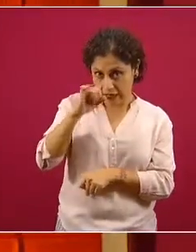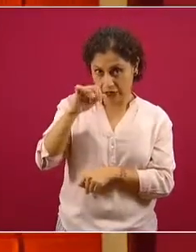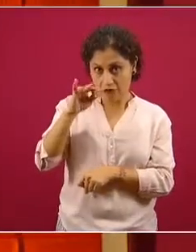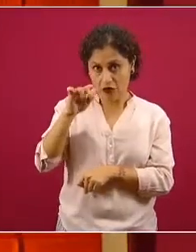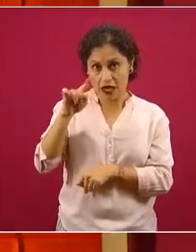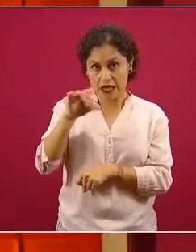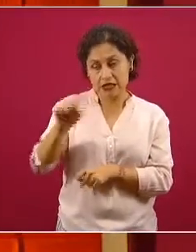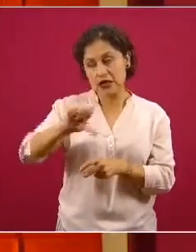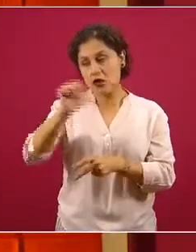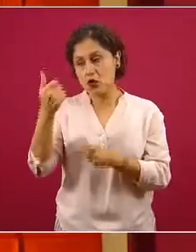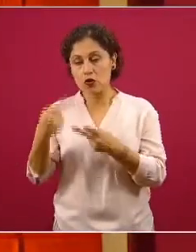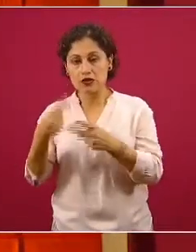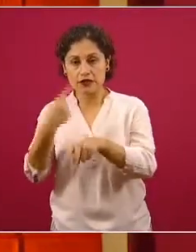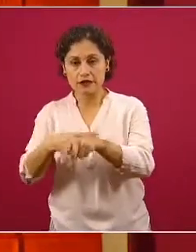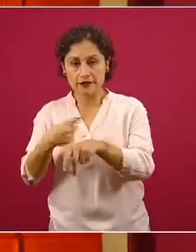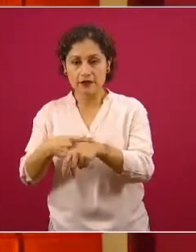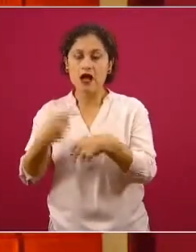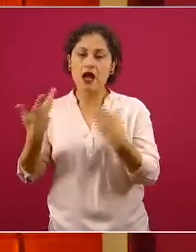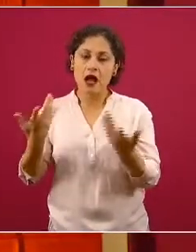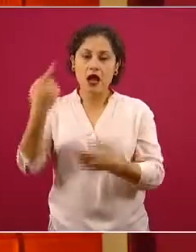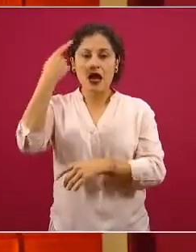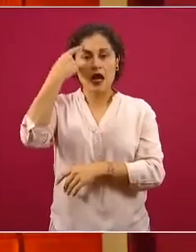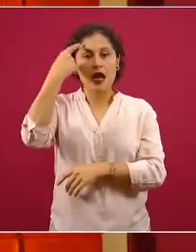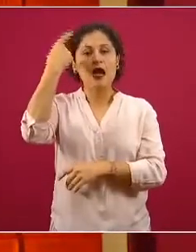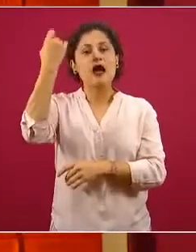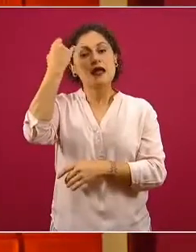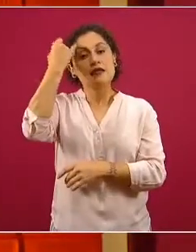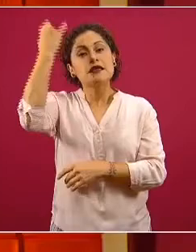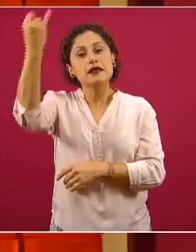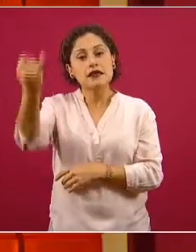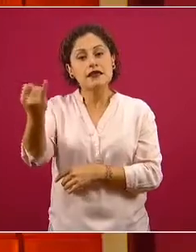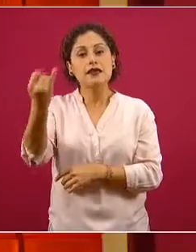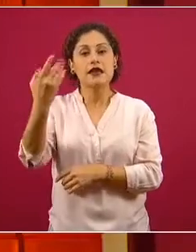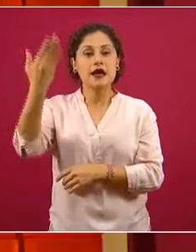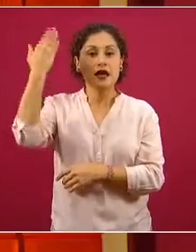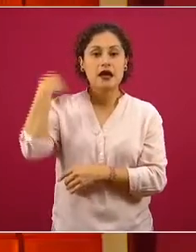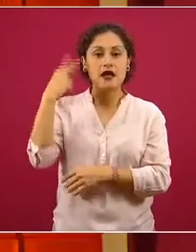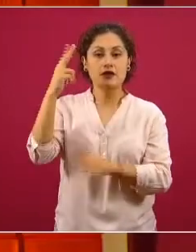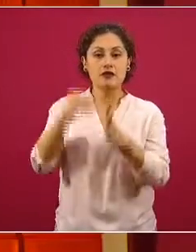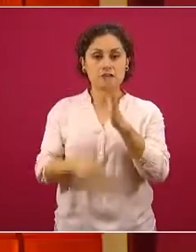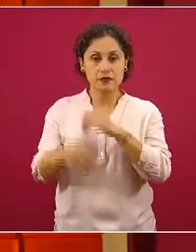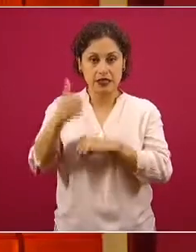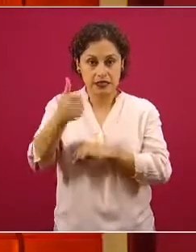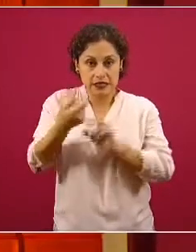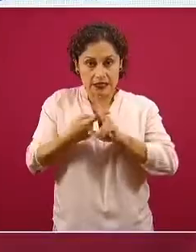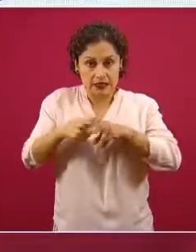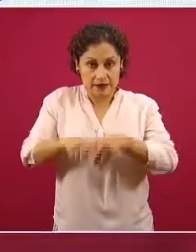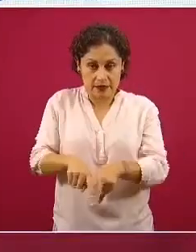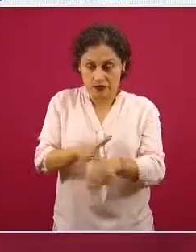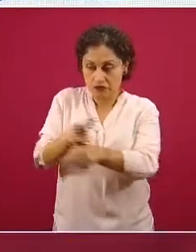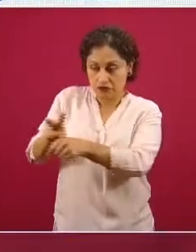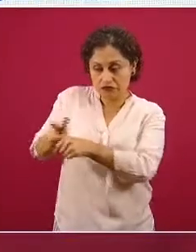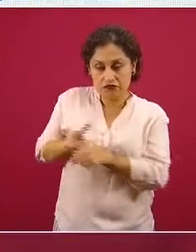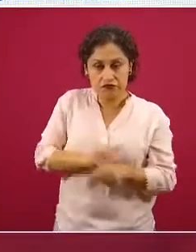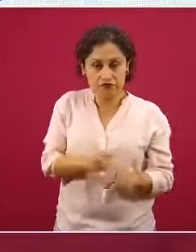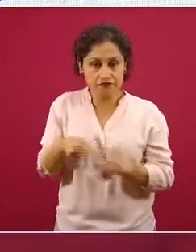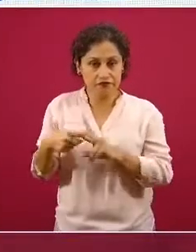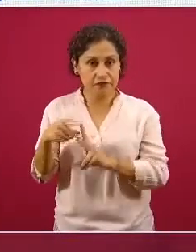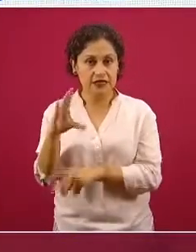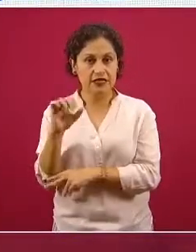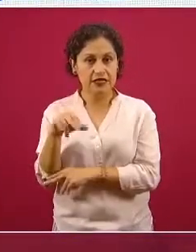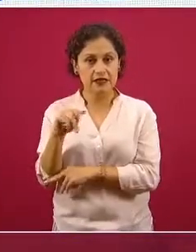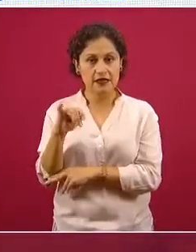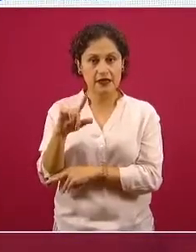fue muy bienvenido el sistema de vigilancia Centinela en 2006. En México se utilizó de